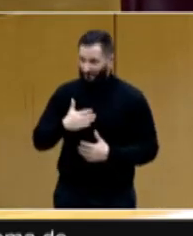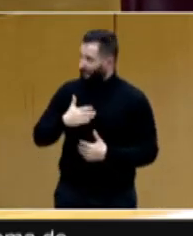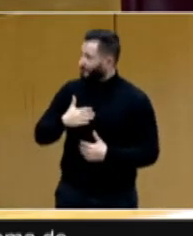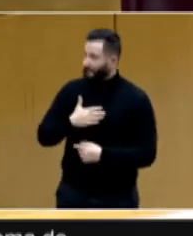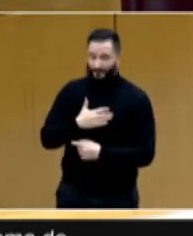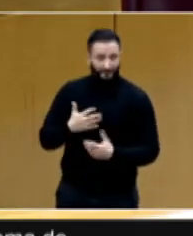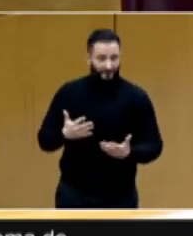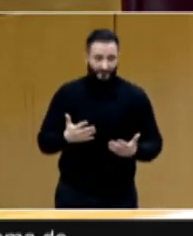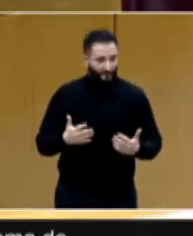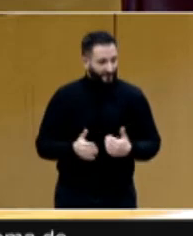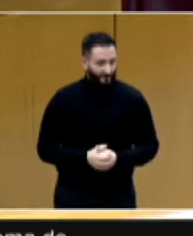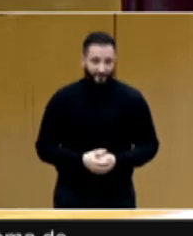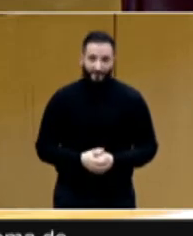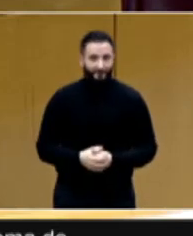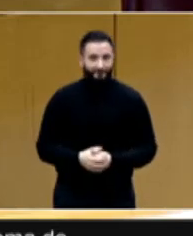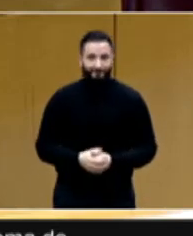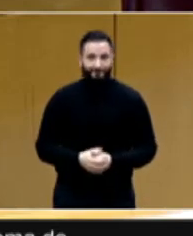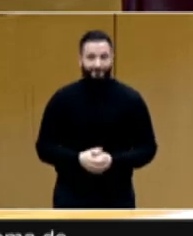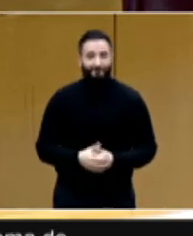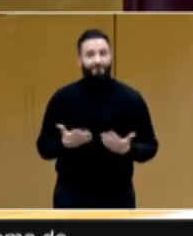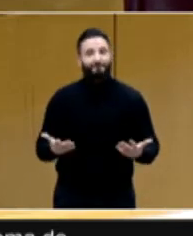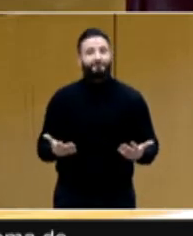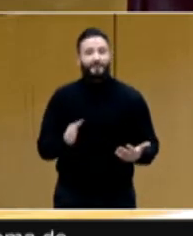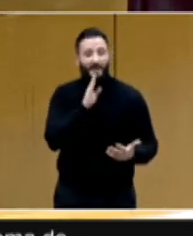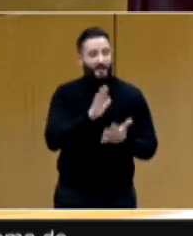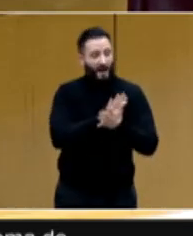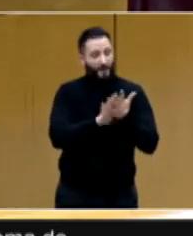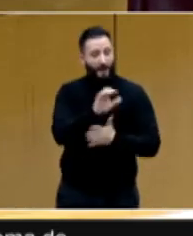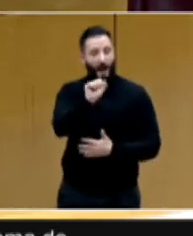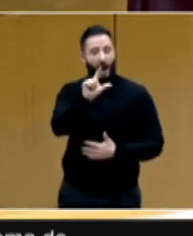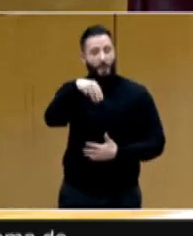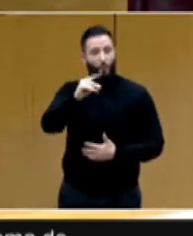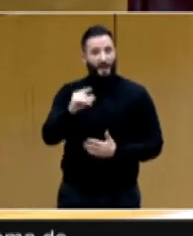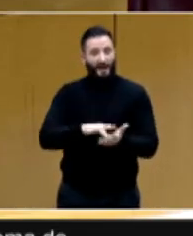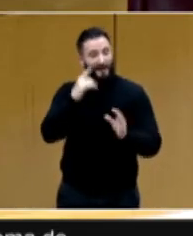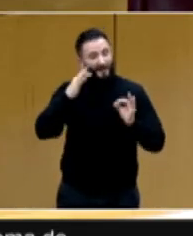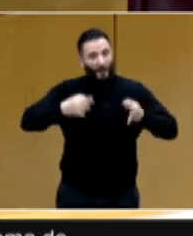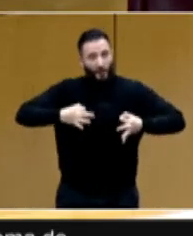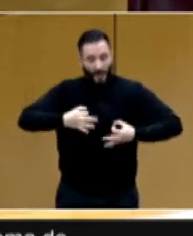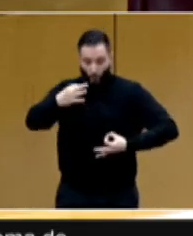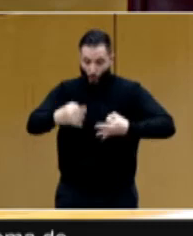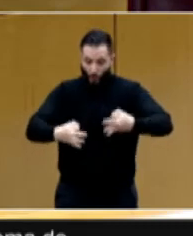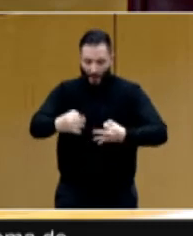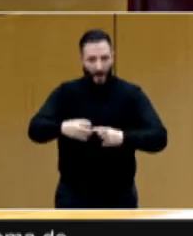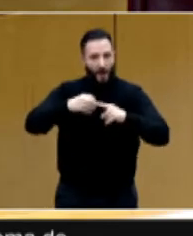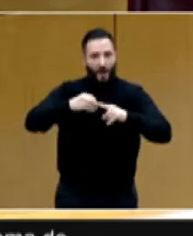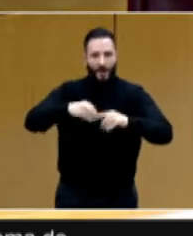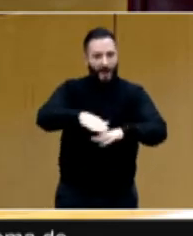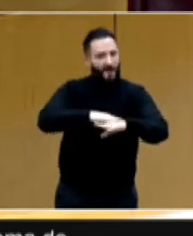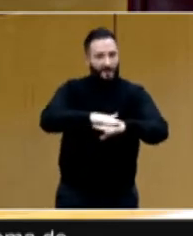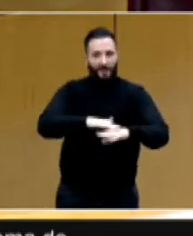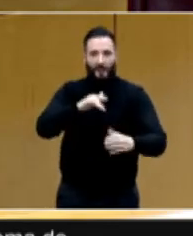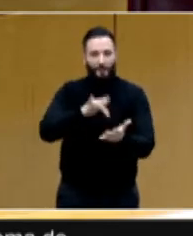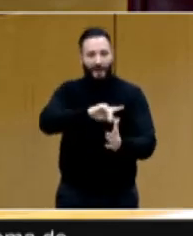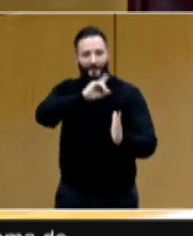remarcando algo que ha dicho almudena no la seguridad jurídica es que es esencial sin seguridad jurídica es la ley de la selva y en la ley